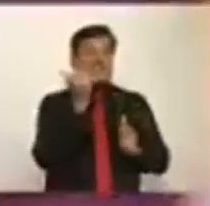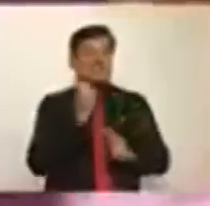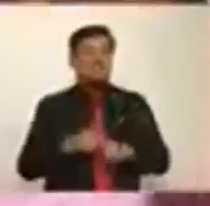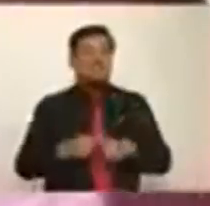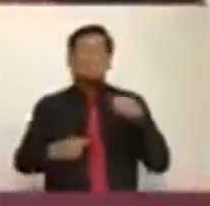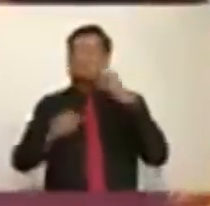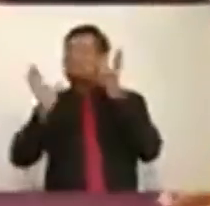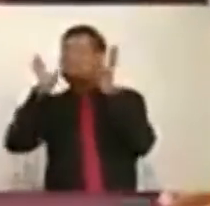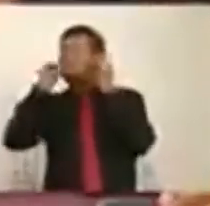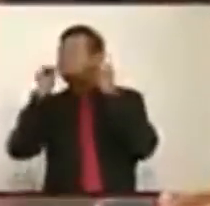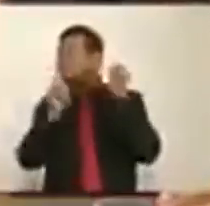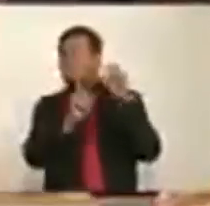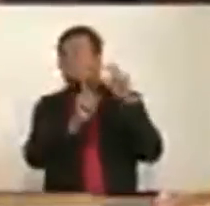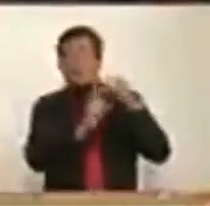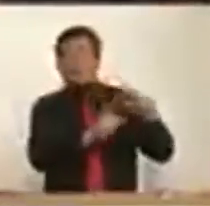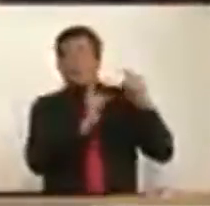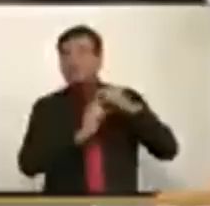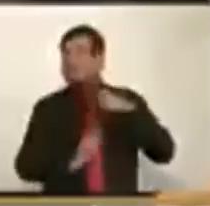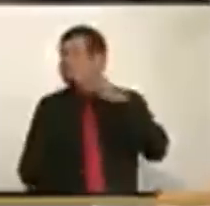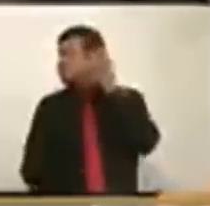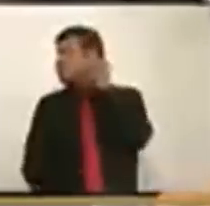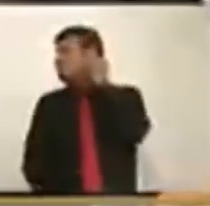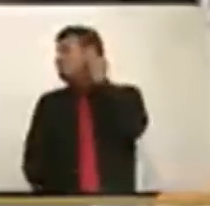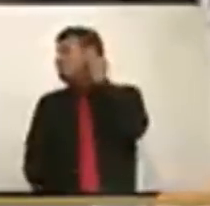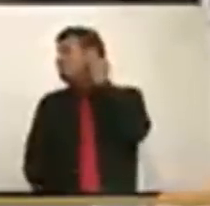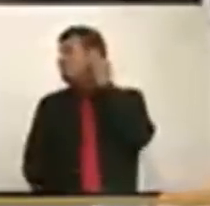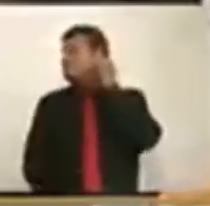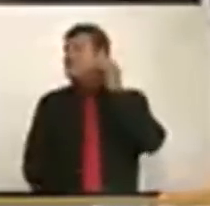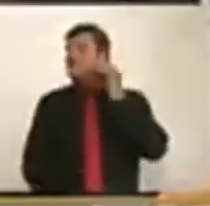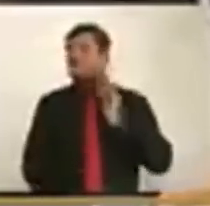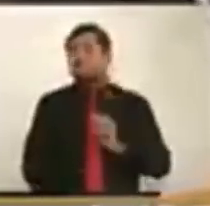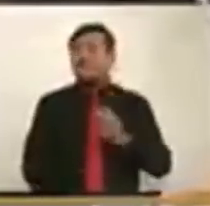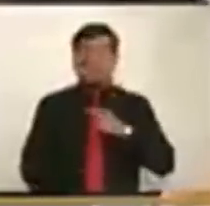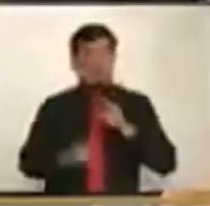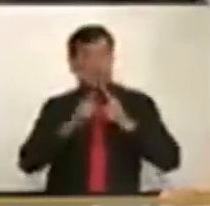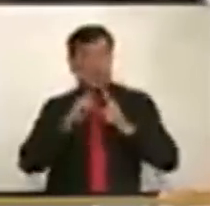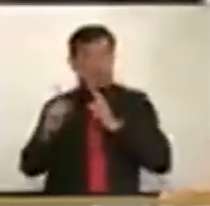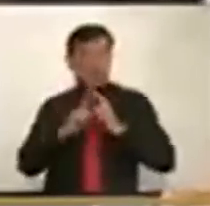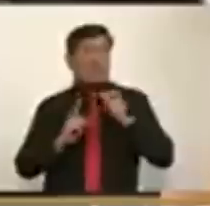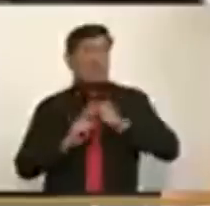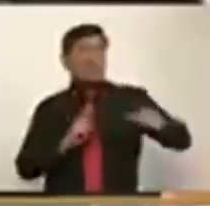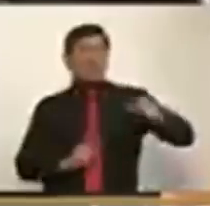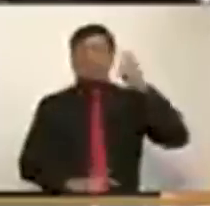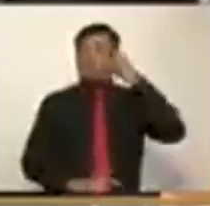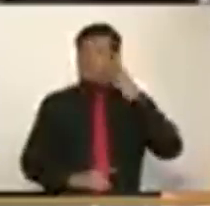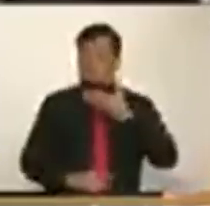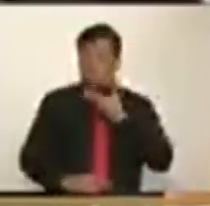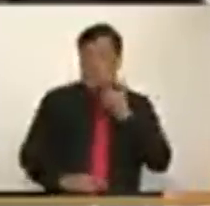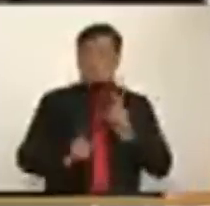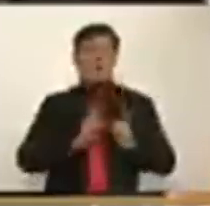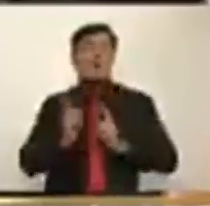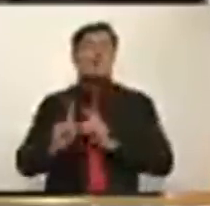sordos. Yo trato de establecer aquí debates con personas inteligentes.